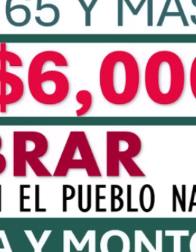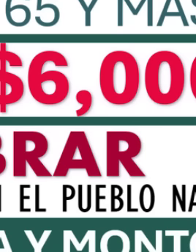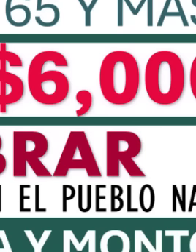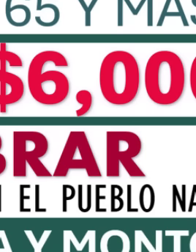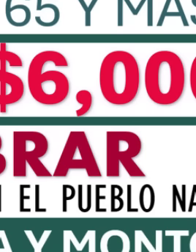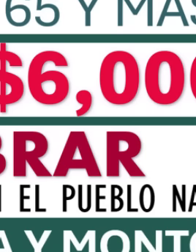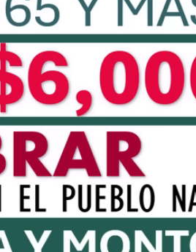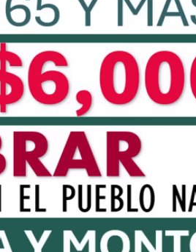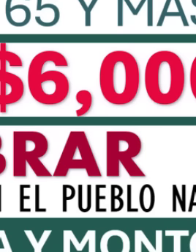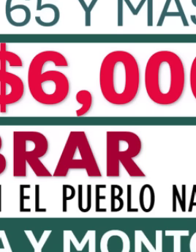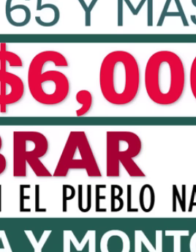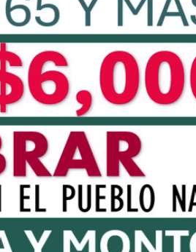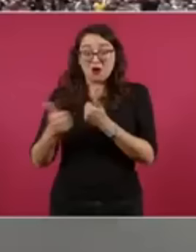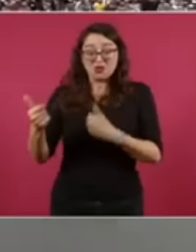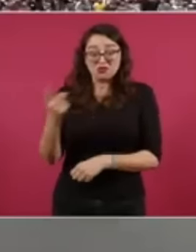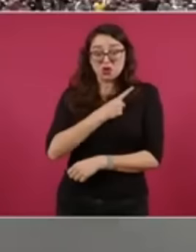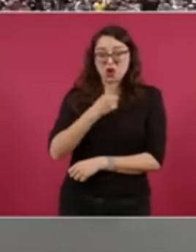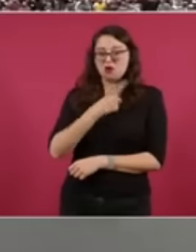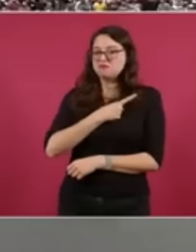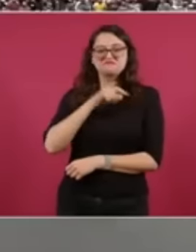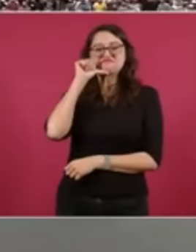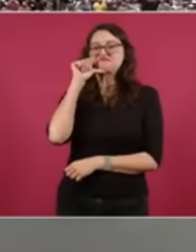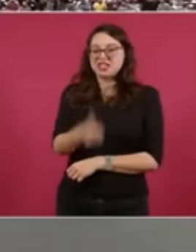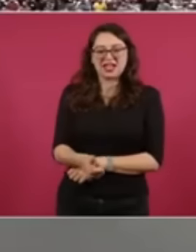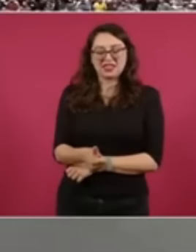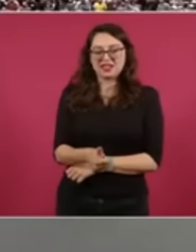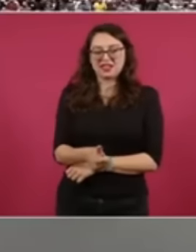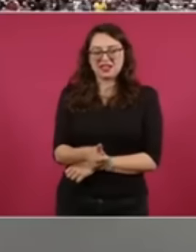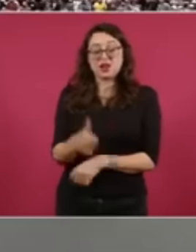hay mucho más que saber, hay mucho más que escuchar. Por eso,